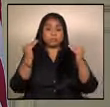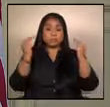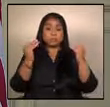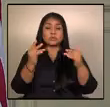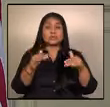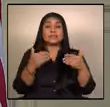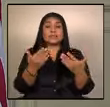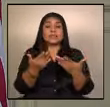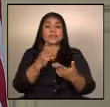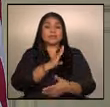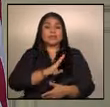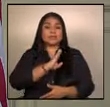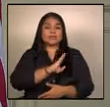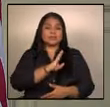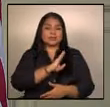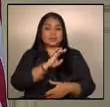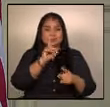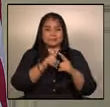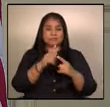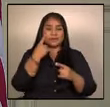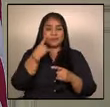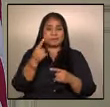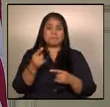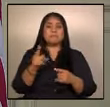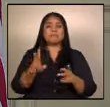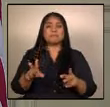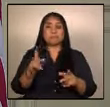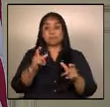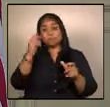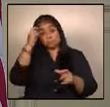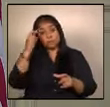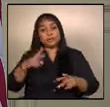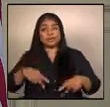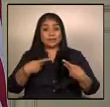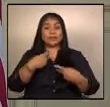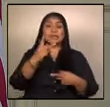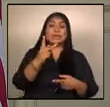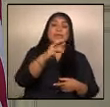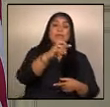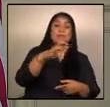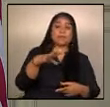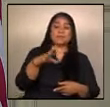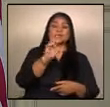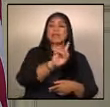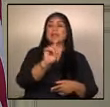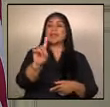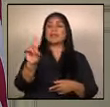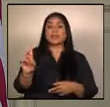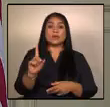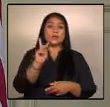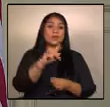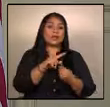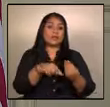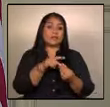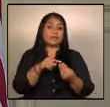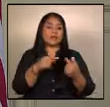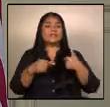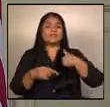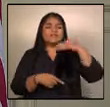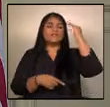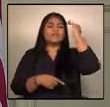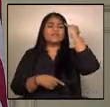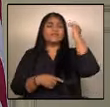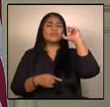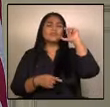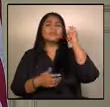generar bienestar sin renunciar a la vida y a la paz de cada uno y de cada familia. Estoy convencido de